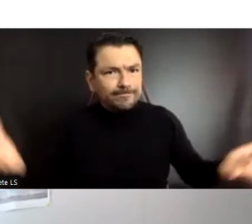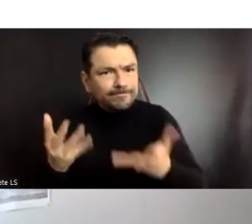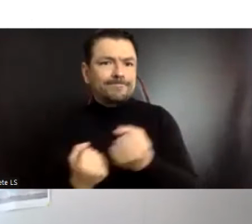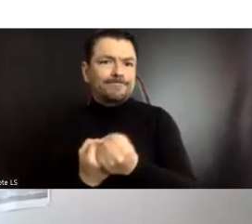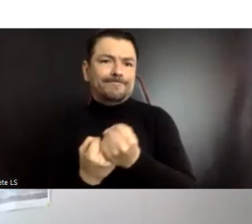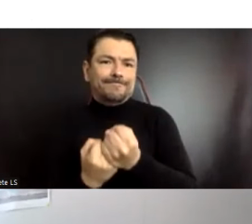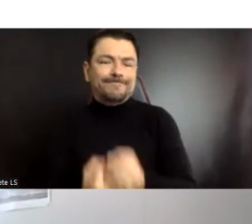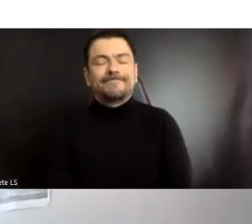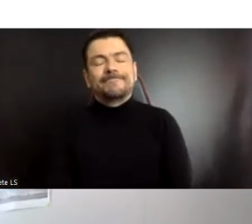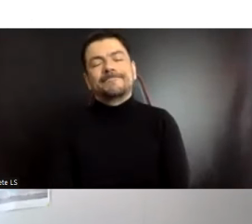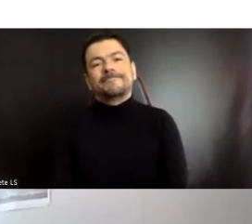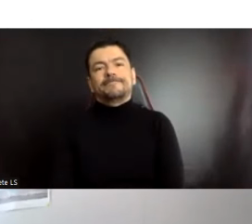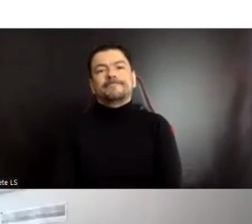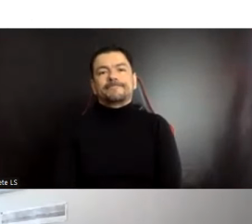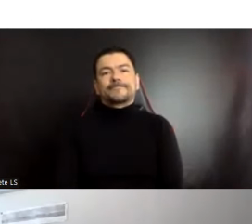Gracias, Ludi.